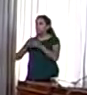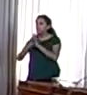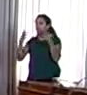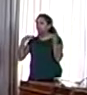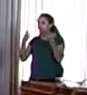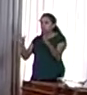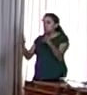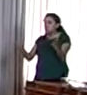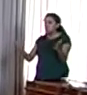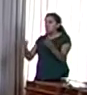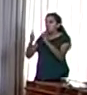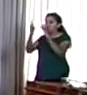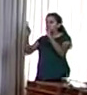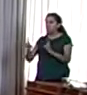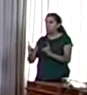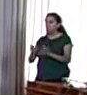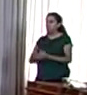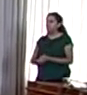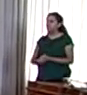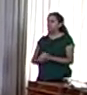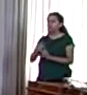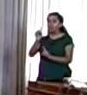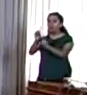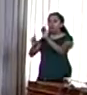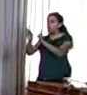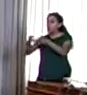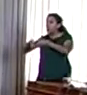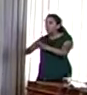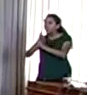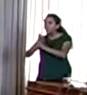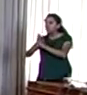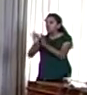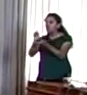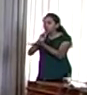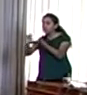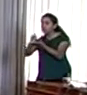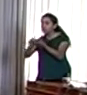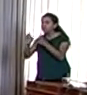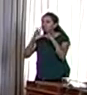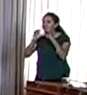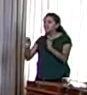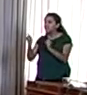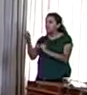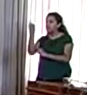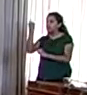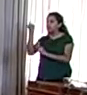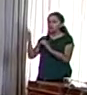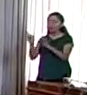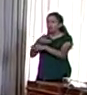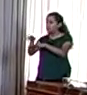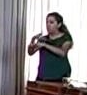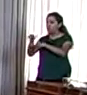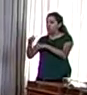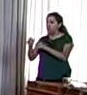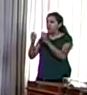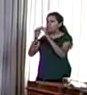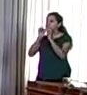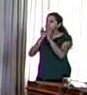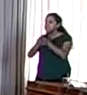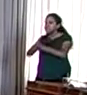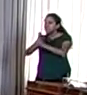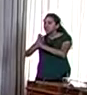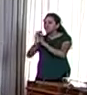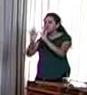documento que dar cuenta al Consejo Municipal. ¿Algún pedido por escrito en Secretaría General? Ningún pedido, señor alcalde. No hay pedidos por